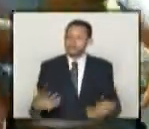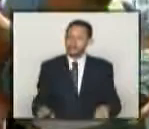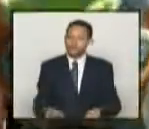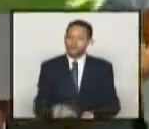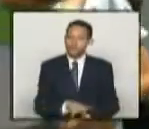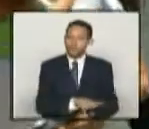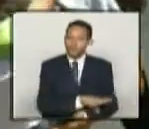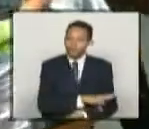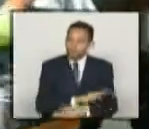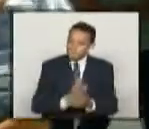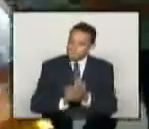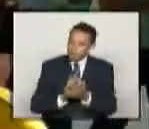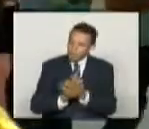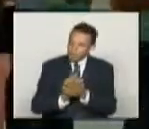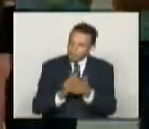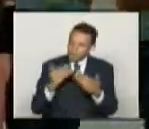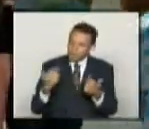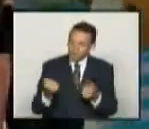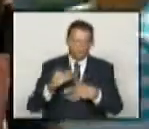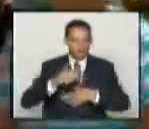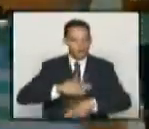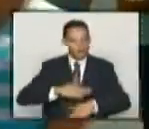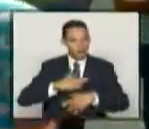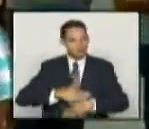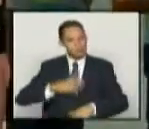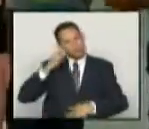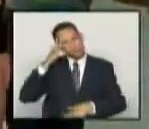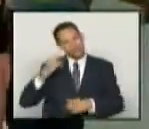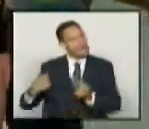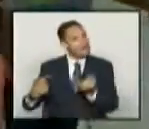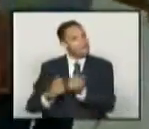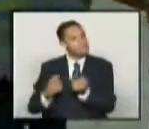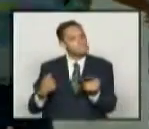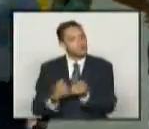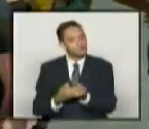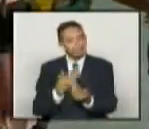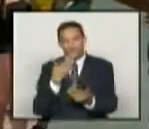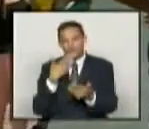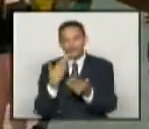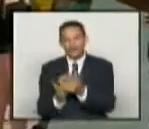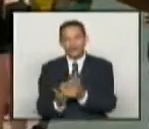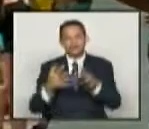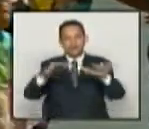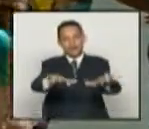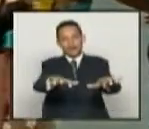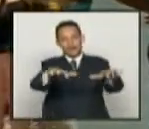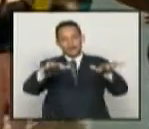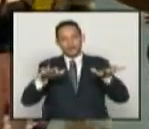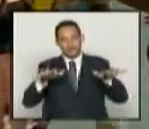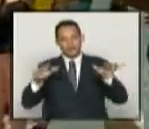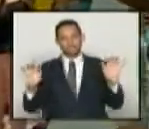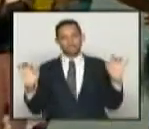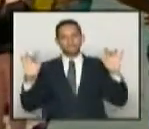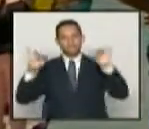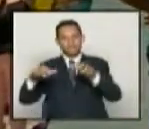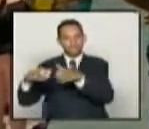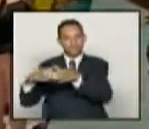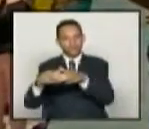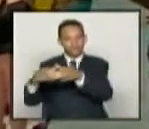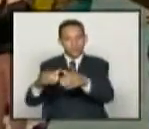eso me tranquiliza mucho, porque primero que todo quiero agradecerle a los diputados su presencia y al presidente de la